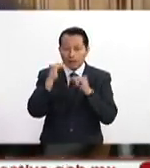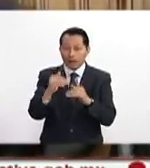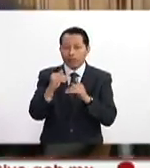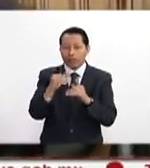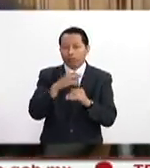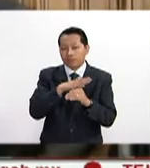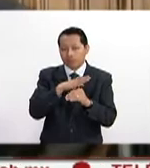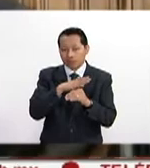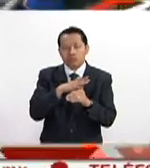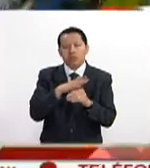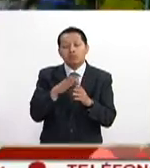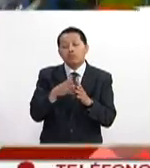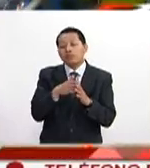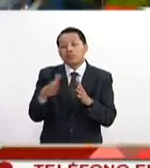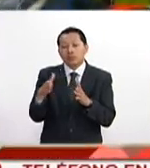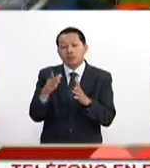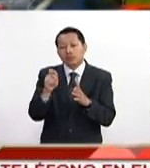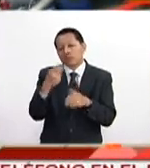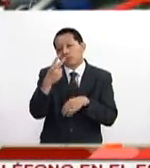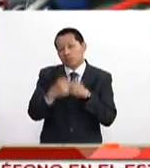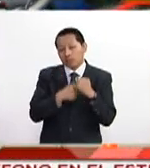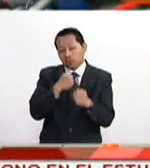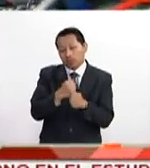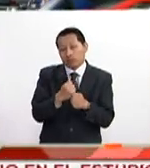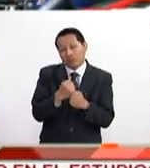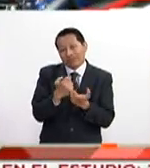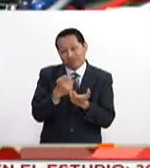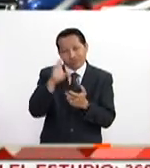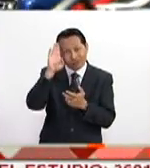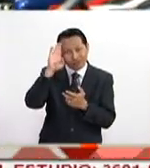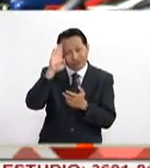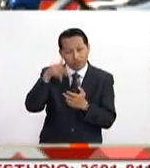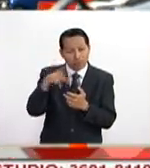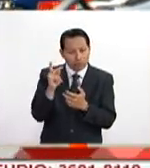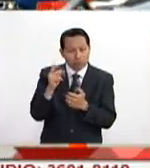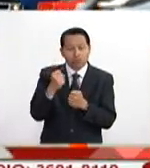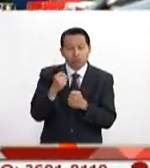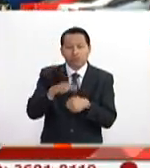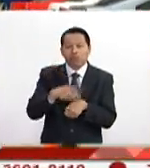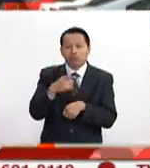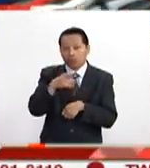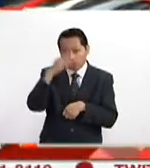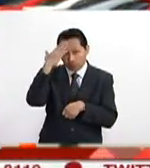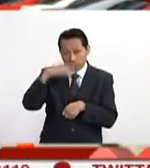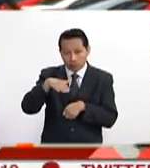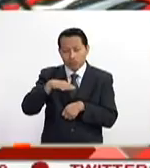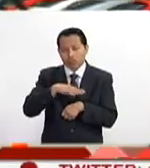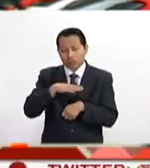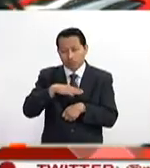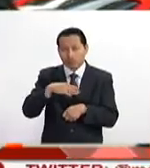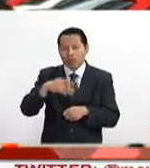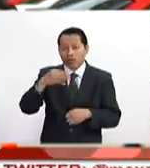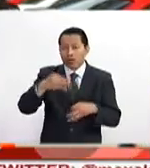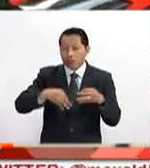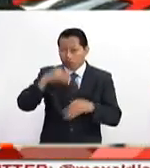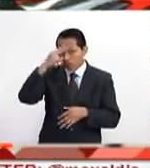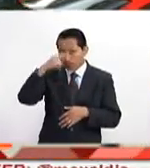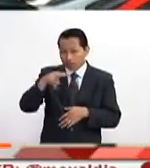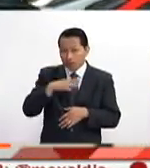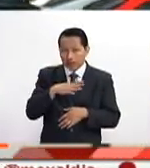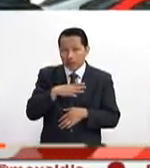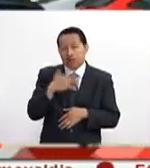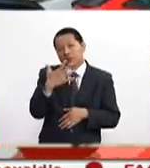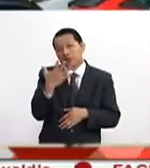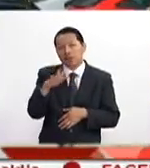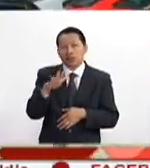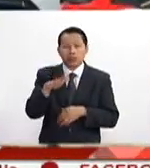Sería extraordinario que se juzgara en 2 años, pero esto es inédito porque tú sabes que los juicios aquí en México duraban 5,